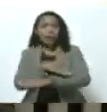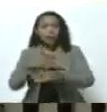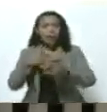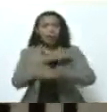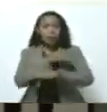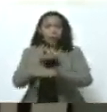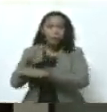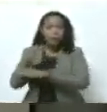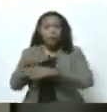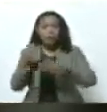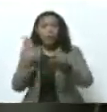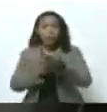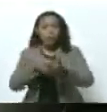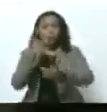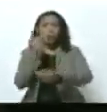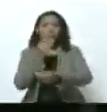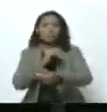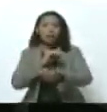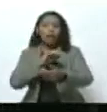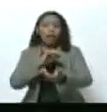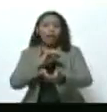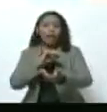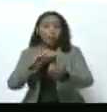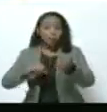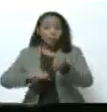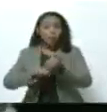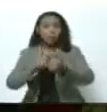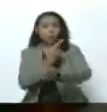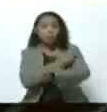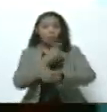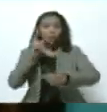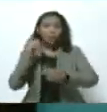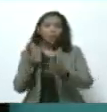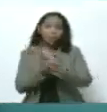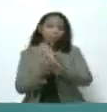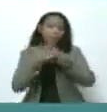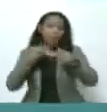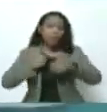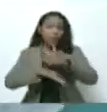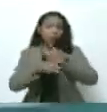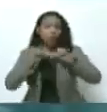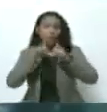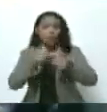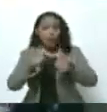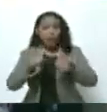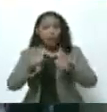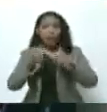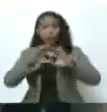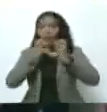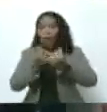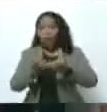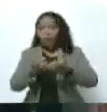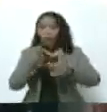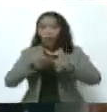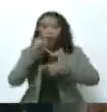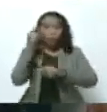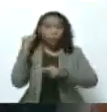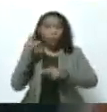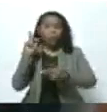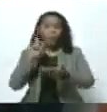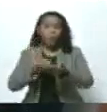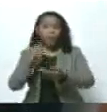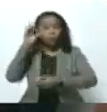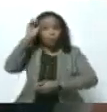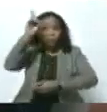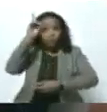ponga el refuerzo que le corresponde. Y por incrementar ahora, sobre todo, que vamos a iniciar clases completas con los niños y las niñas, ¿no? Y los